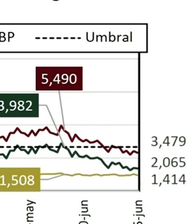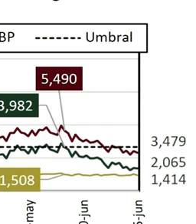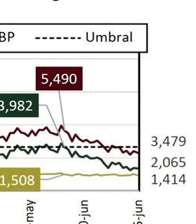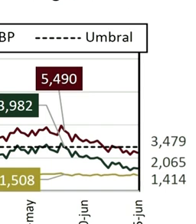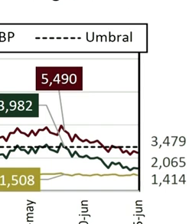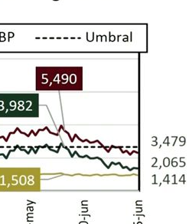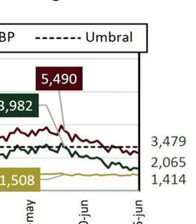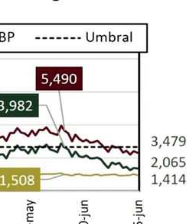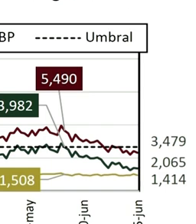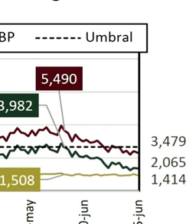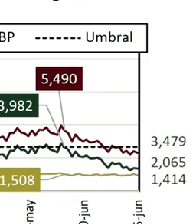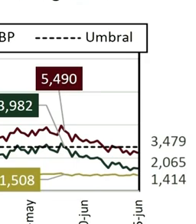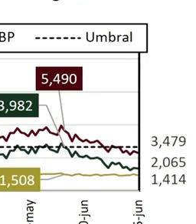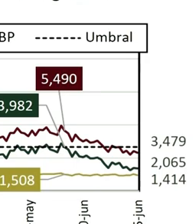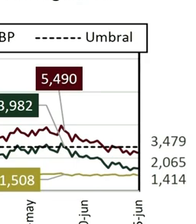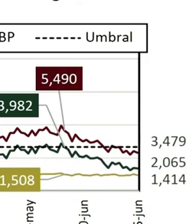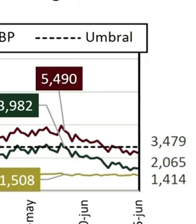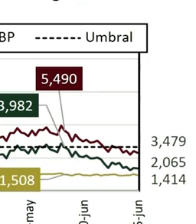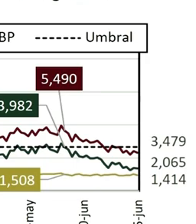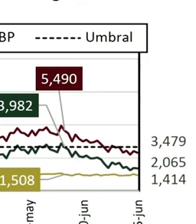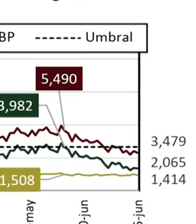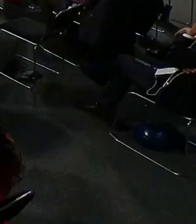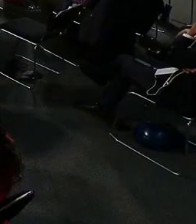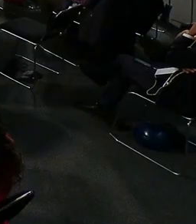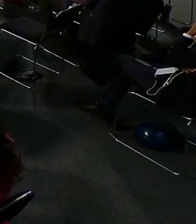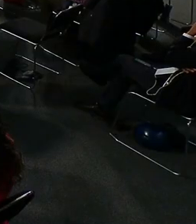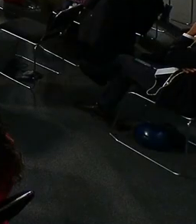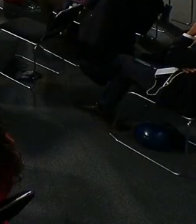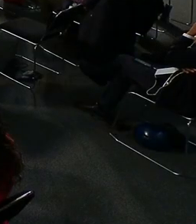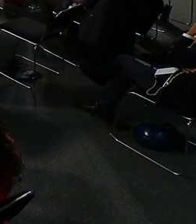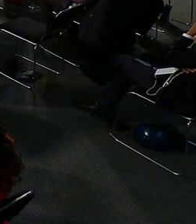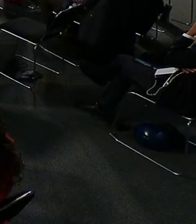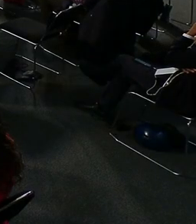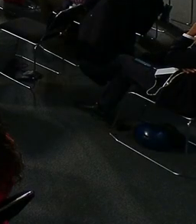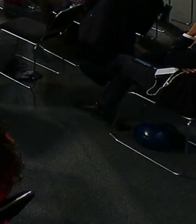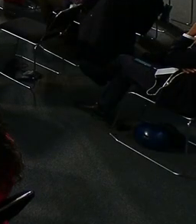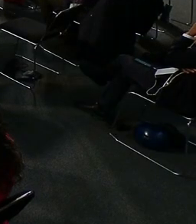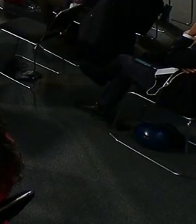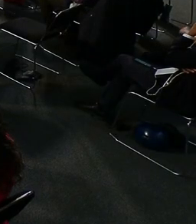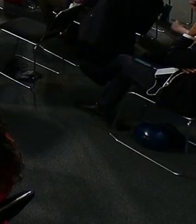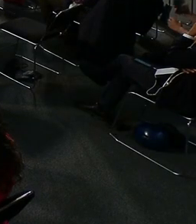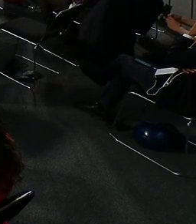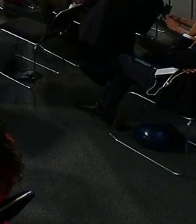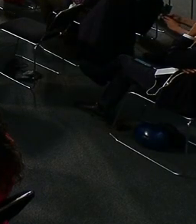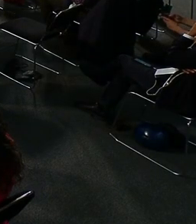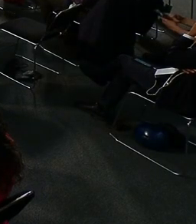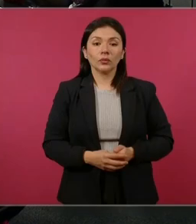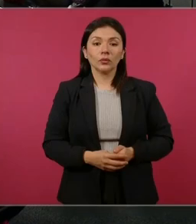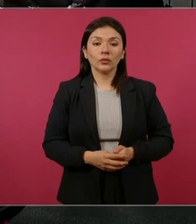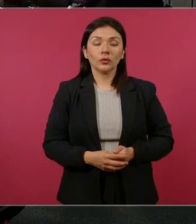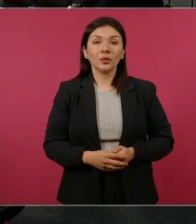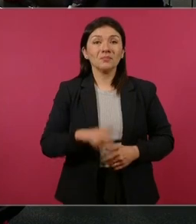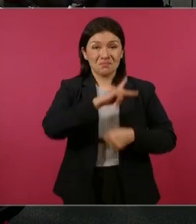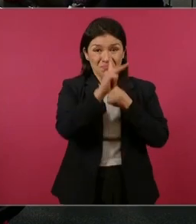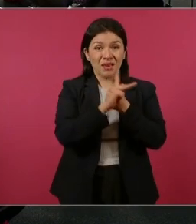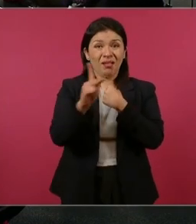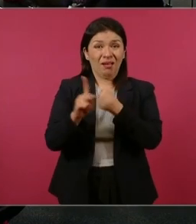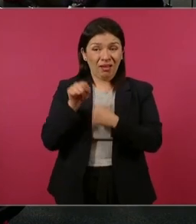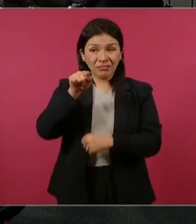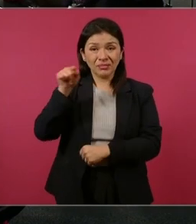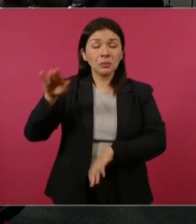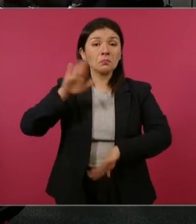Cuba, Colombia, desde luego Haití, porque estos